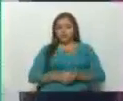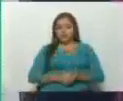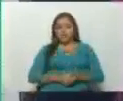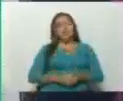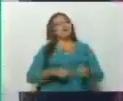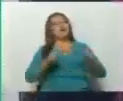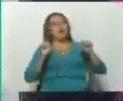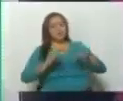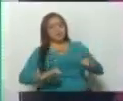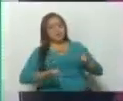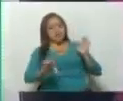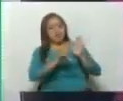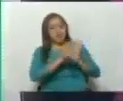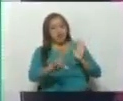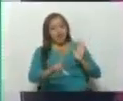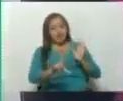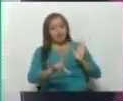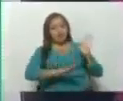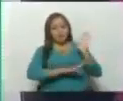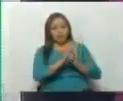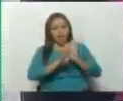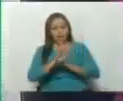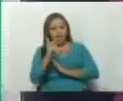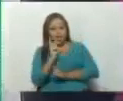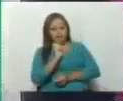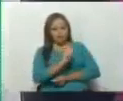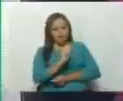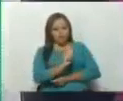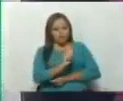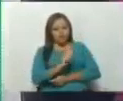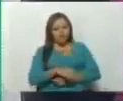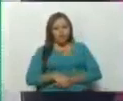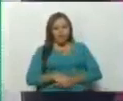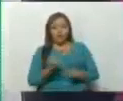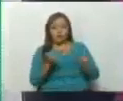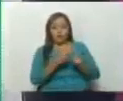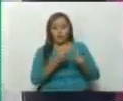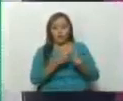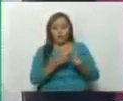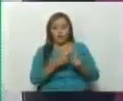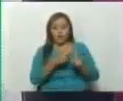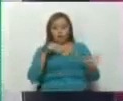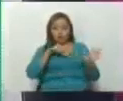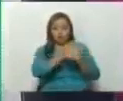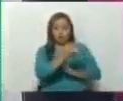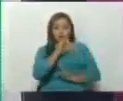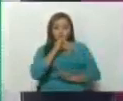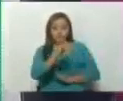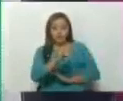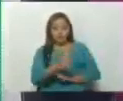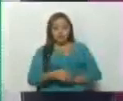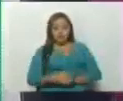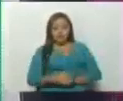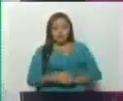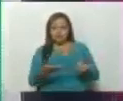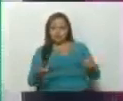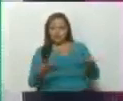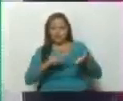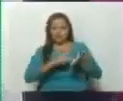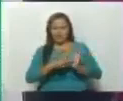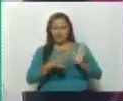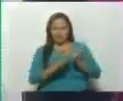dos puntos que tienen que ver con este tema. Primero, el tema del acceso a la información, que pareciera, bueno, que tiene que ver esto con ciudades